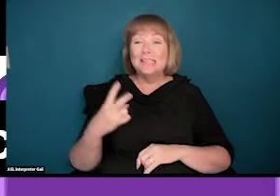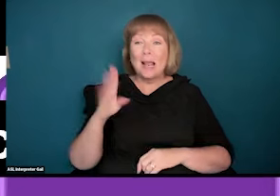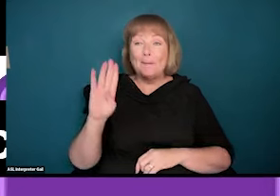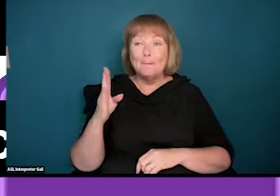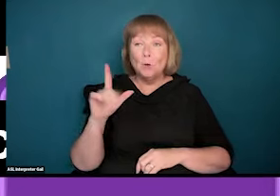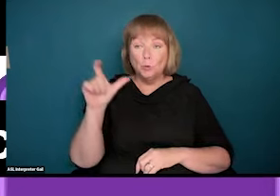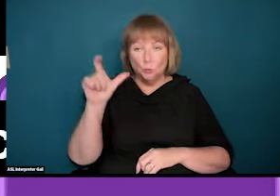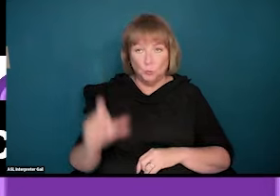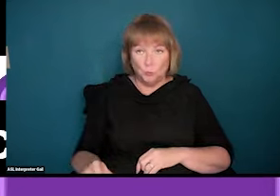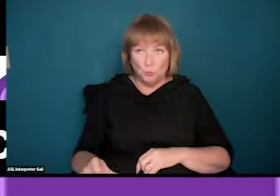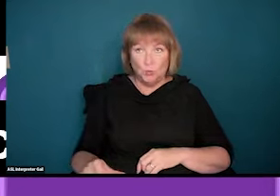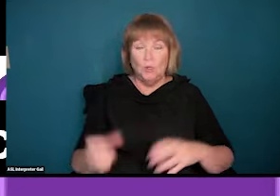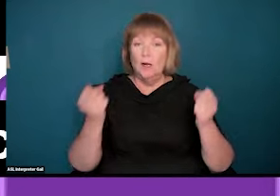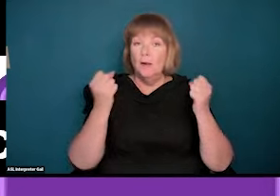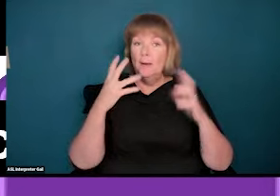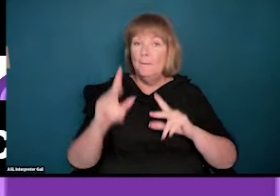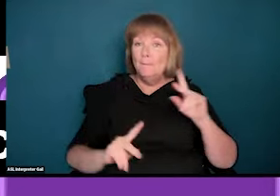tomando las decisiones.